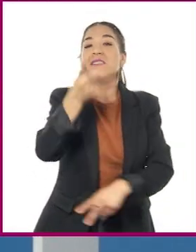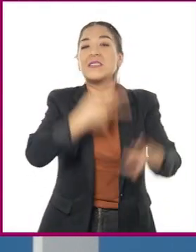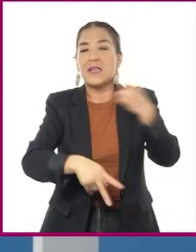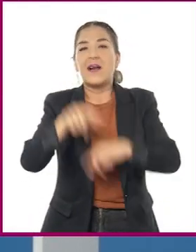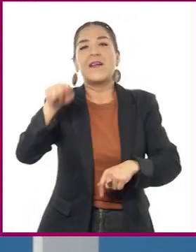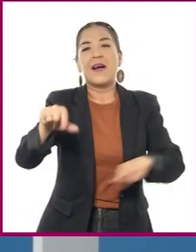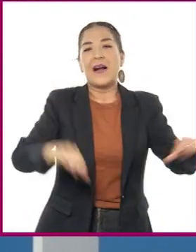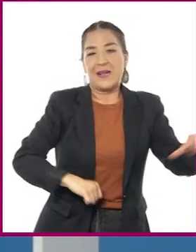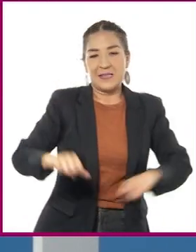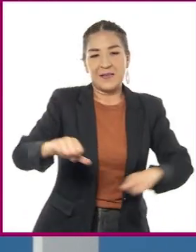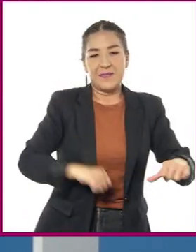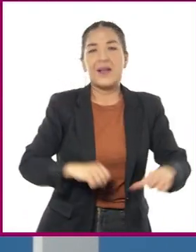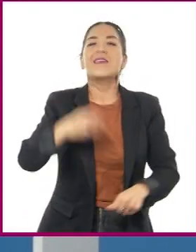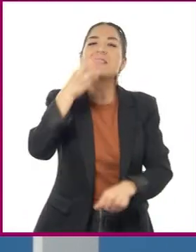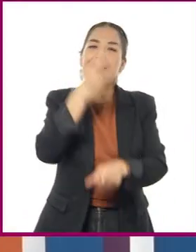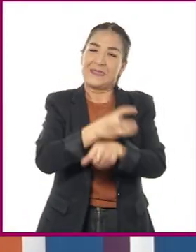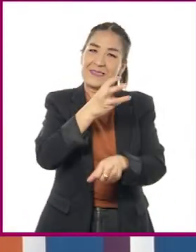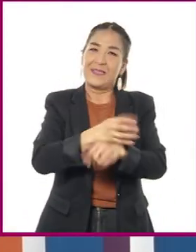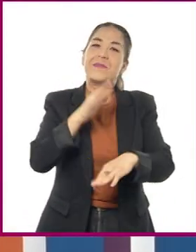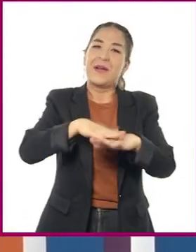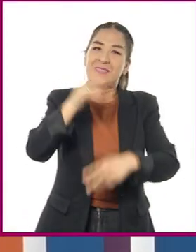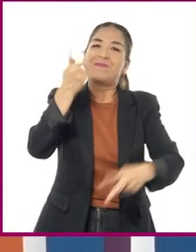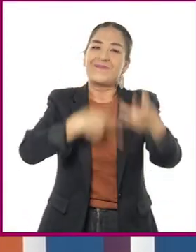las actividades del sector terciario.